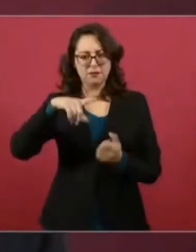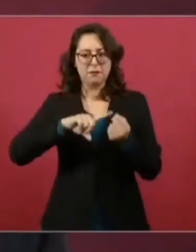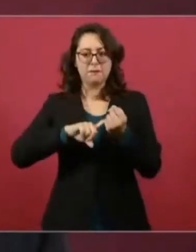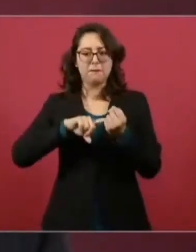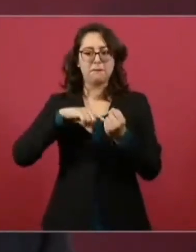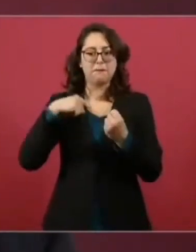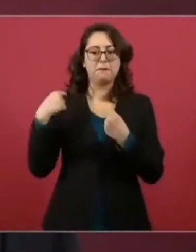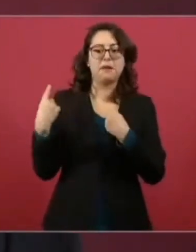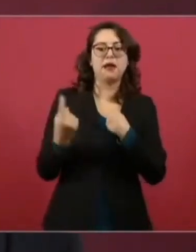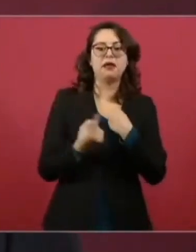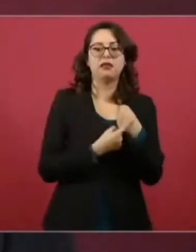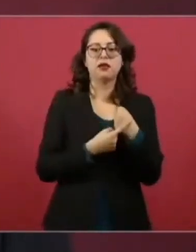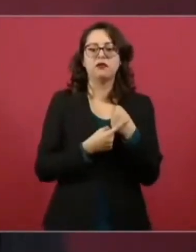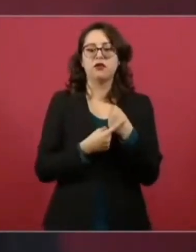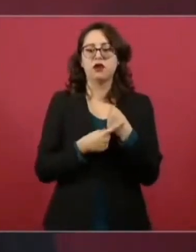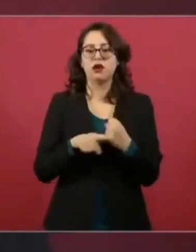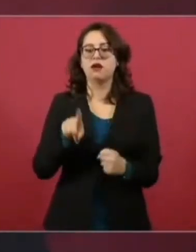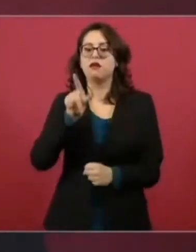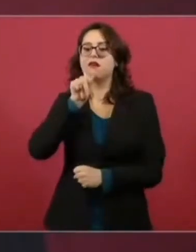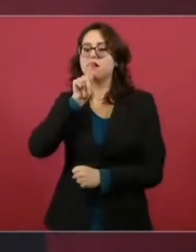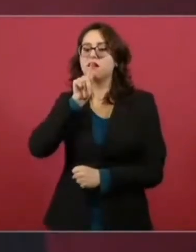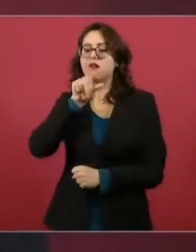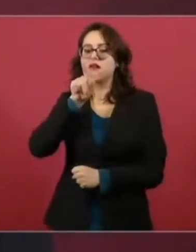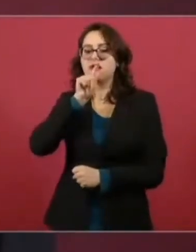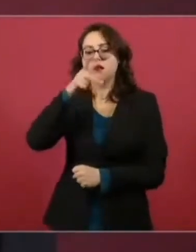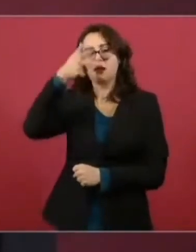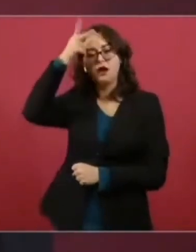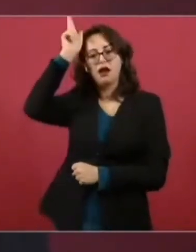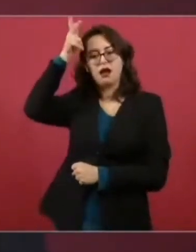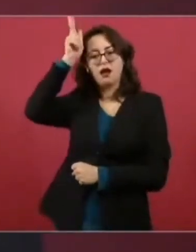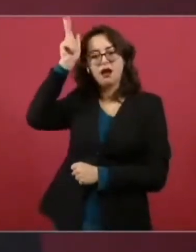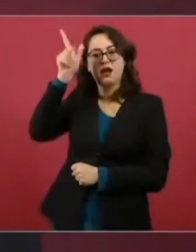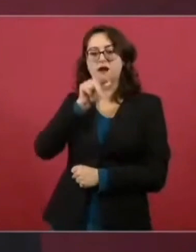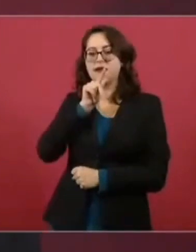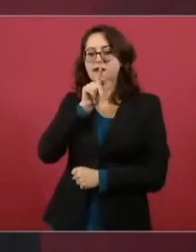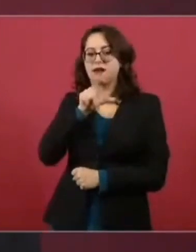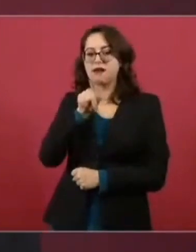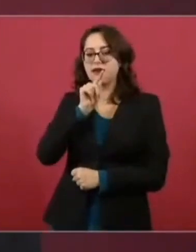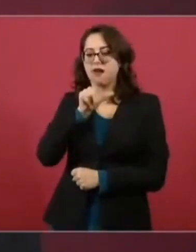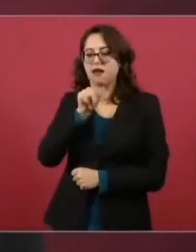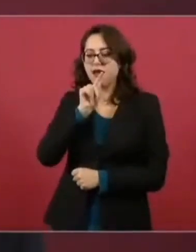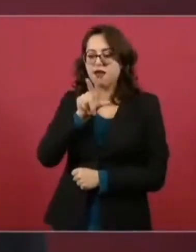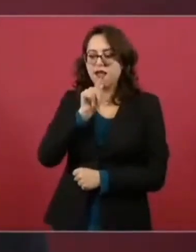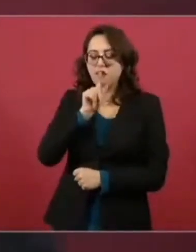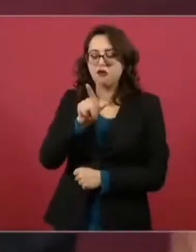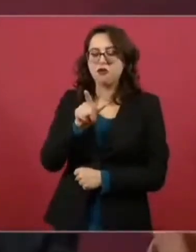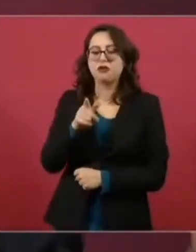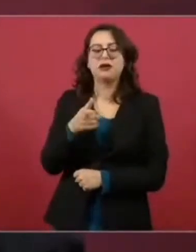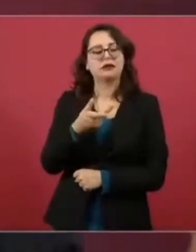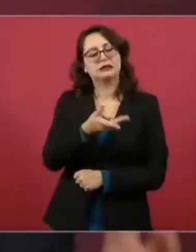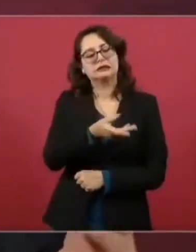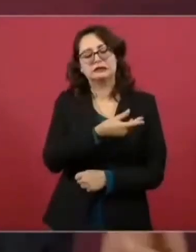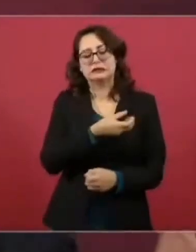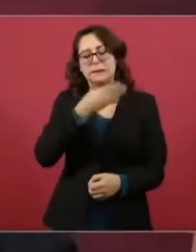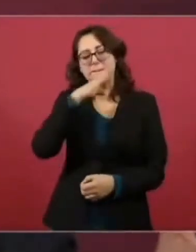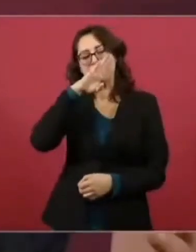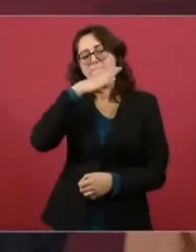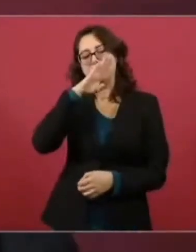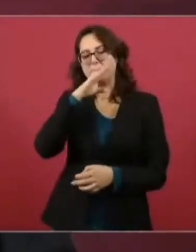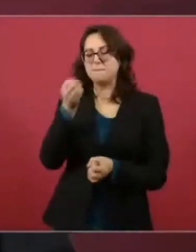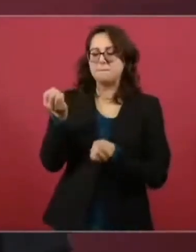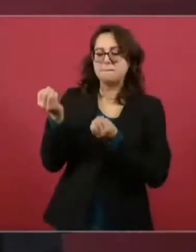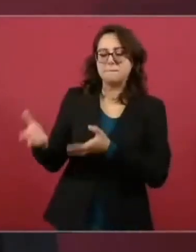la expresión de Porfirio Díaz ante la oposición. Los que